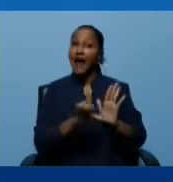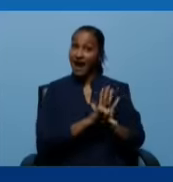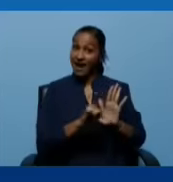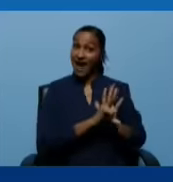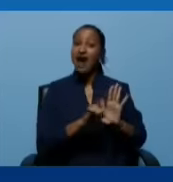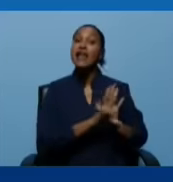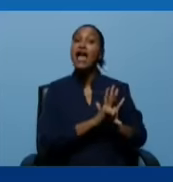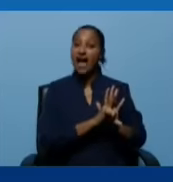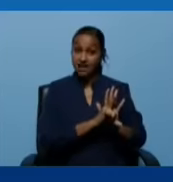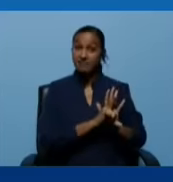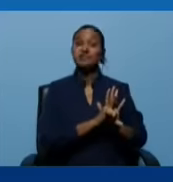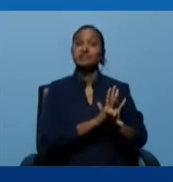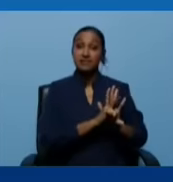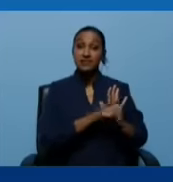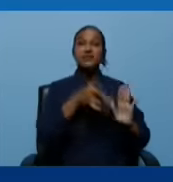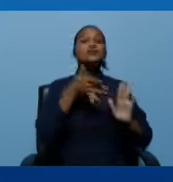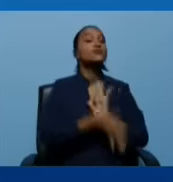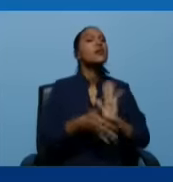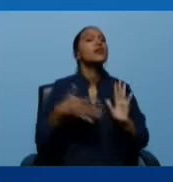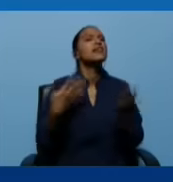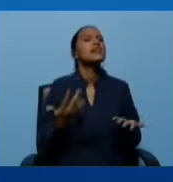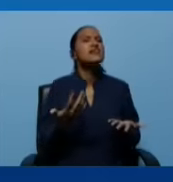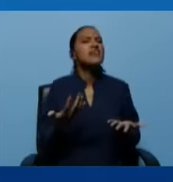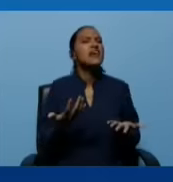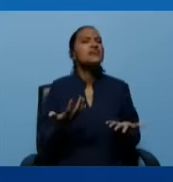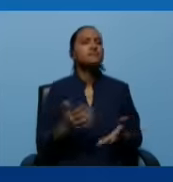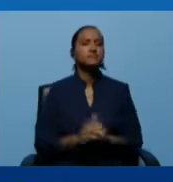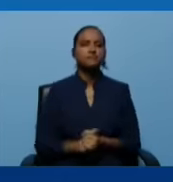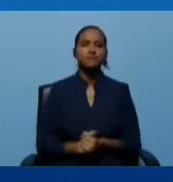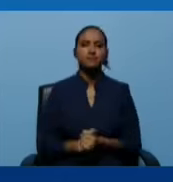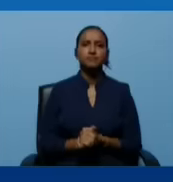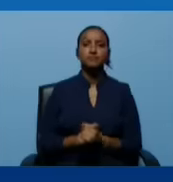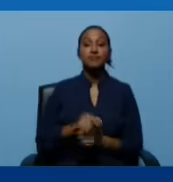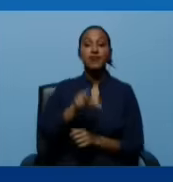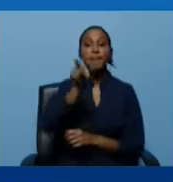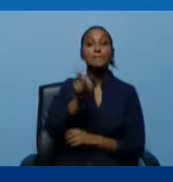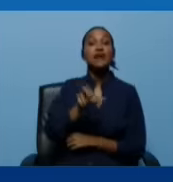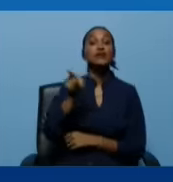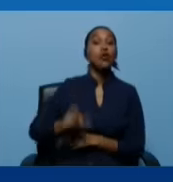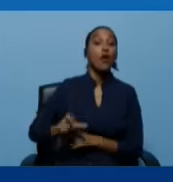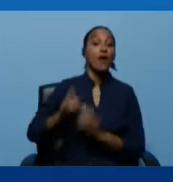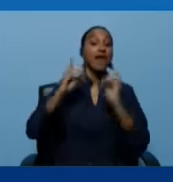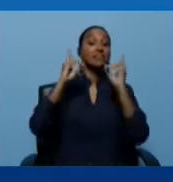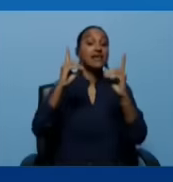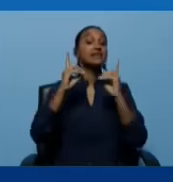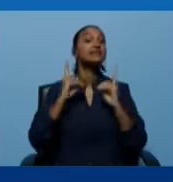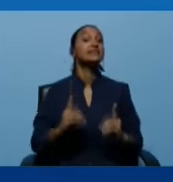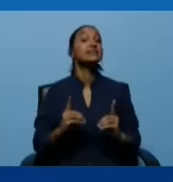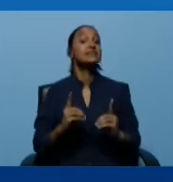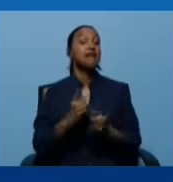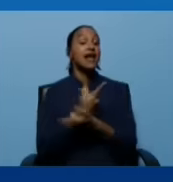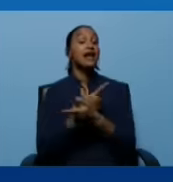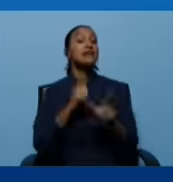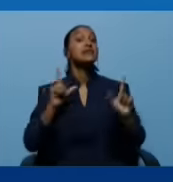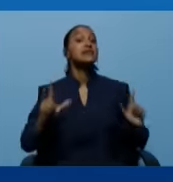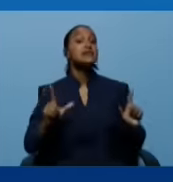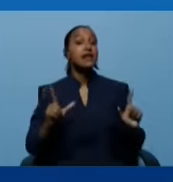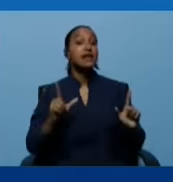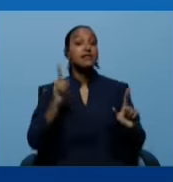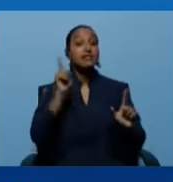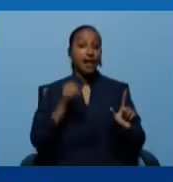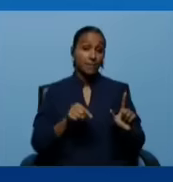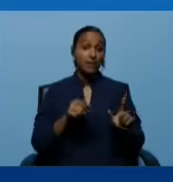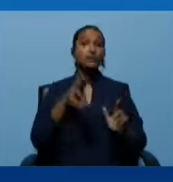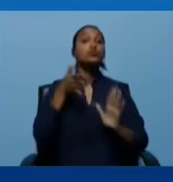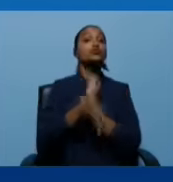mediante el sufragio por los órganos que ejercen el poder público. Los órganos del Estado emanan